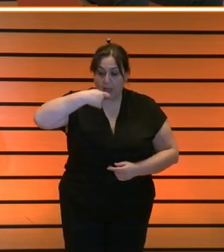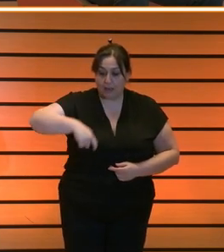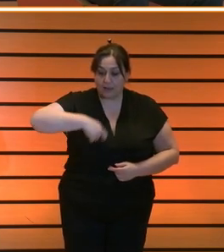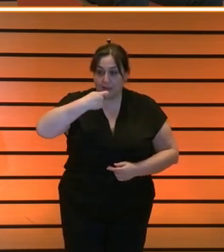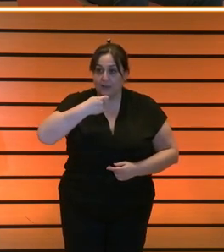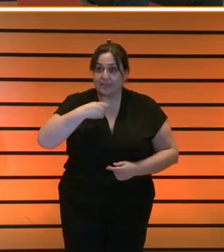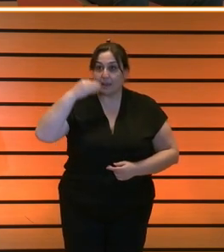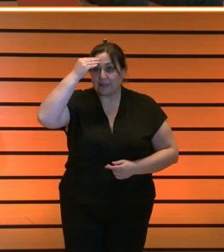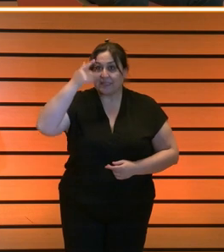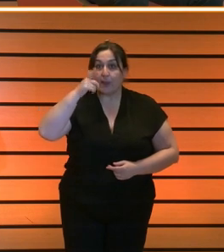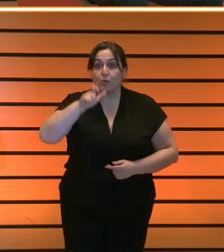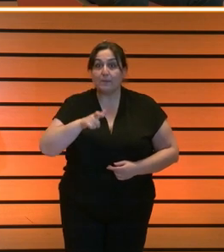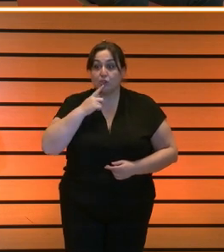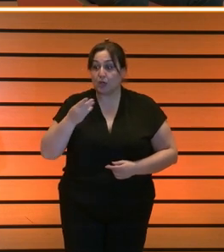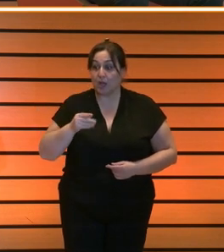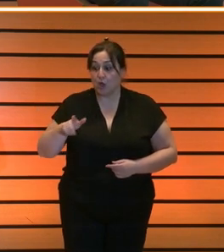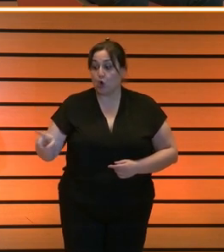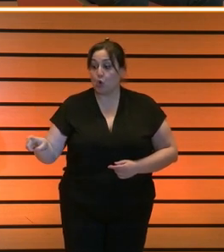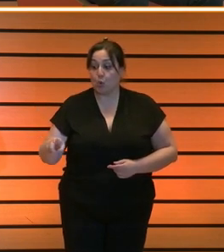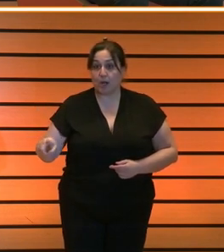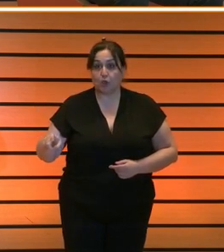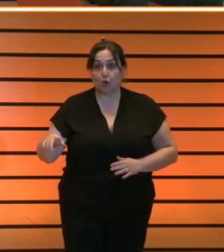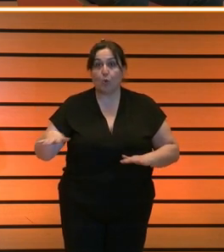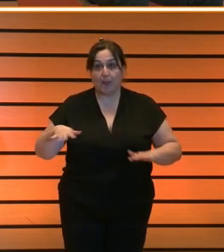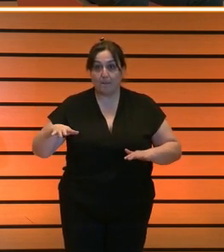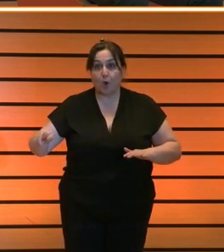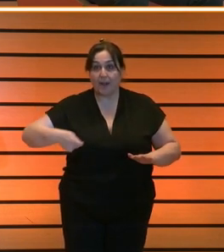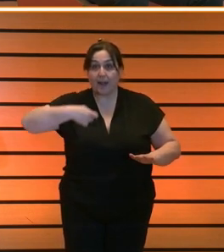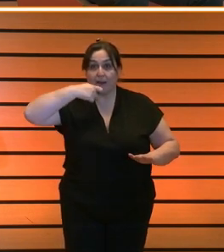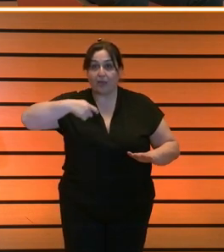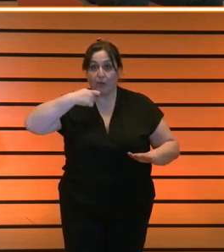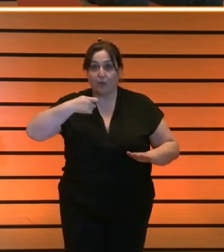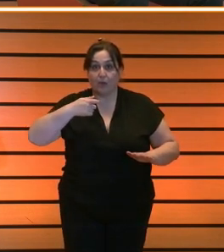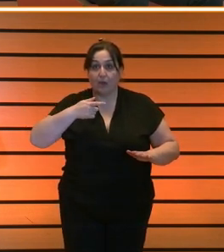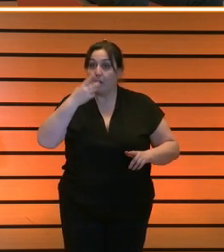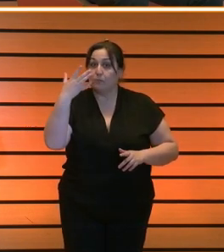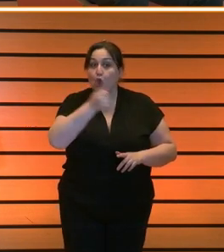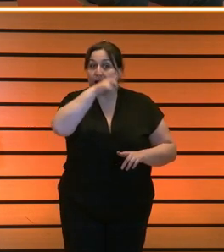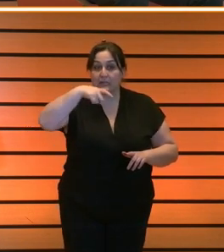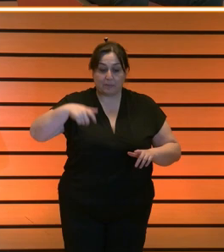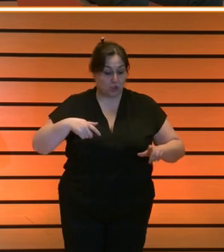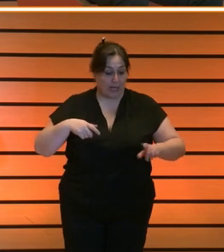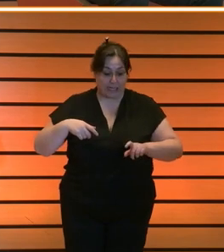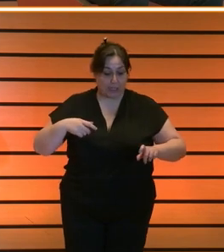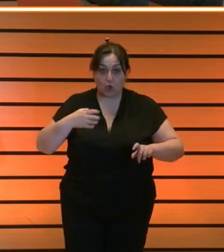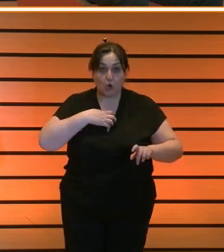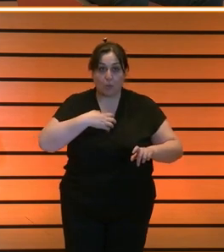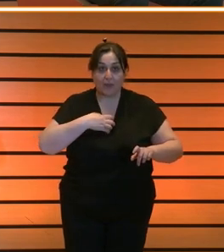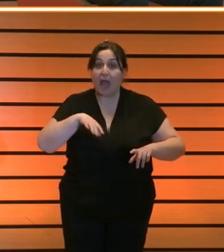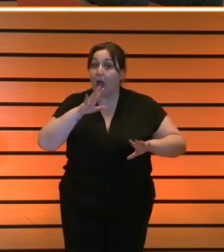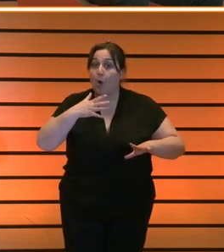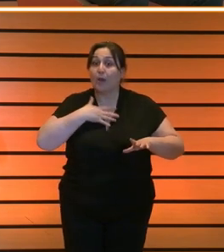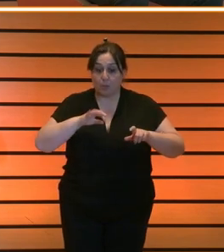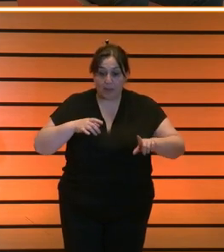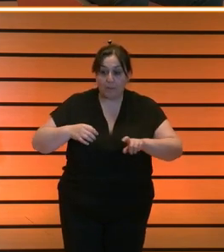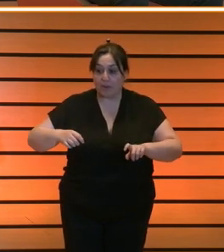mueva el brazo claro todo el mundo no puede mover el ratón y aunque pueda moverlo no tiene la habilidad suficiente para tomar ese